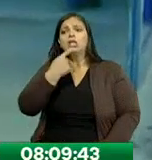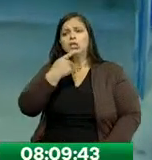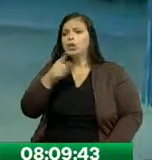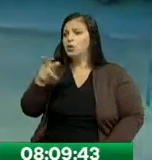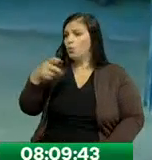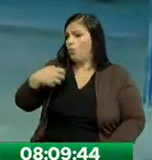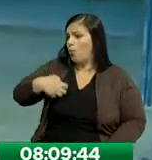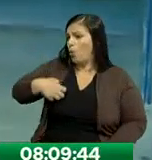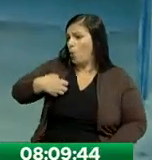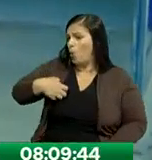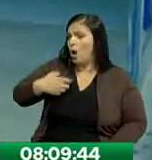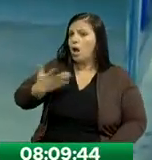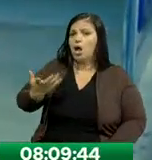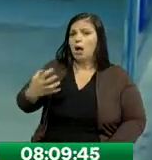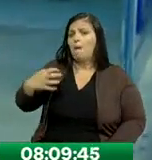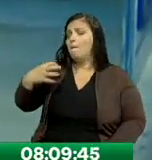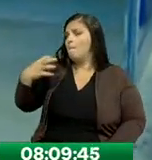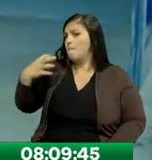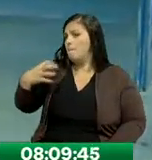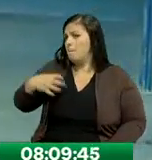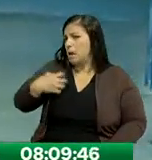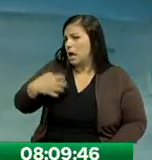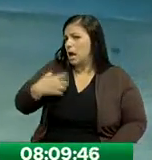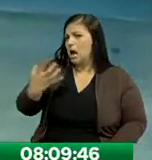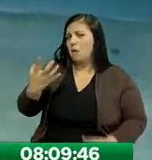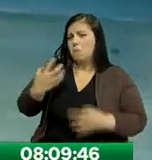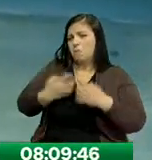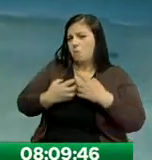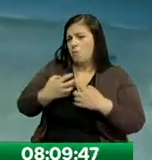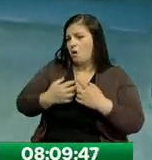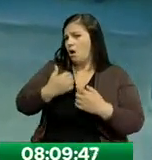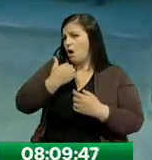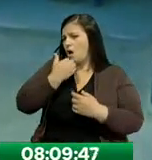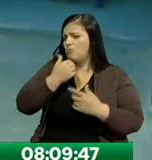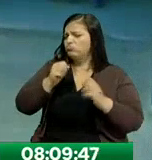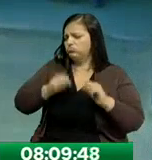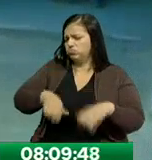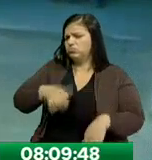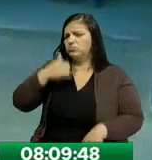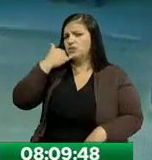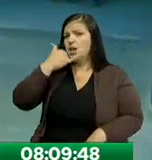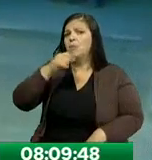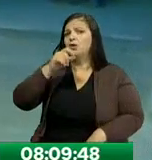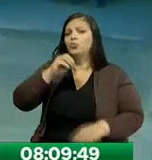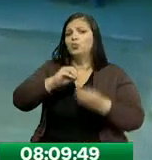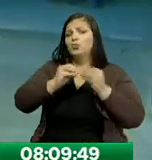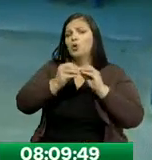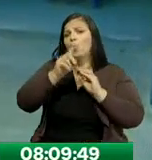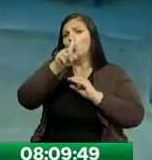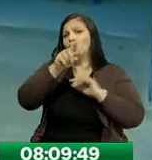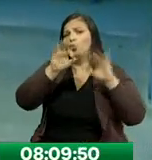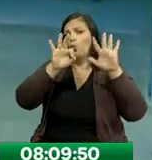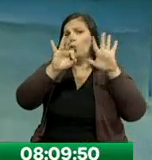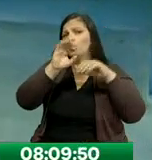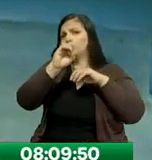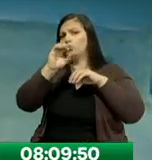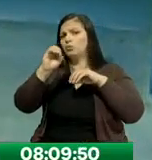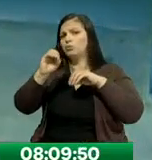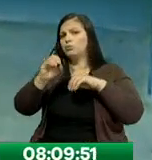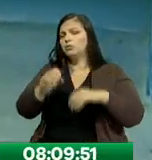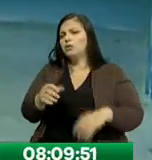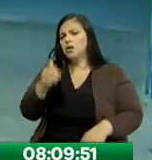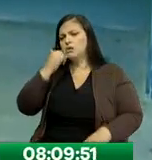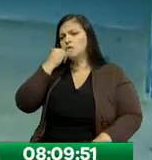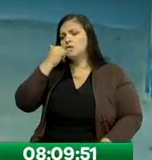que además conozco que están enviando, ya tengo la denuncia, están enviando a través de un